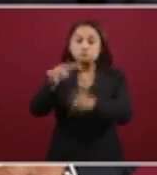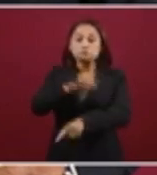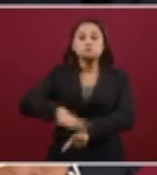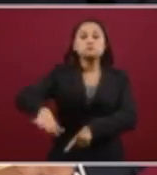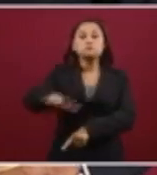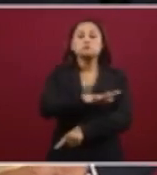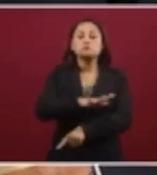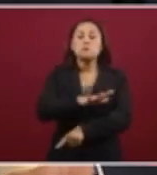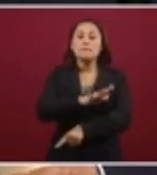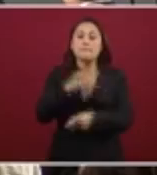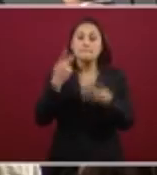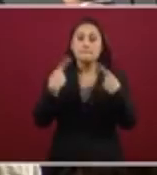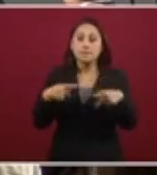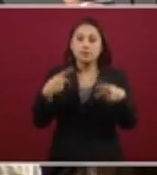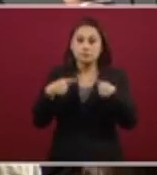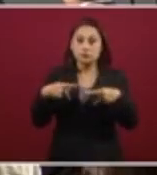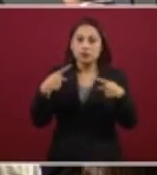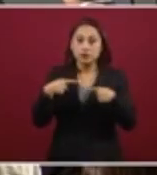En esta semana